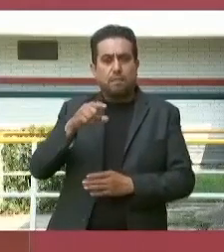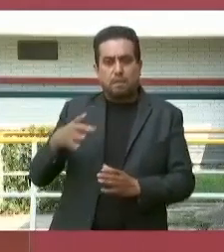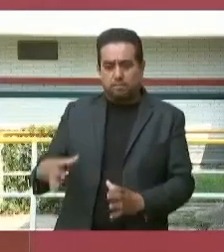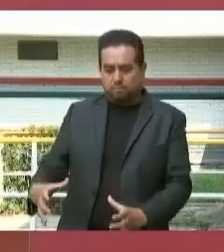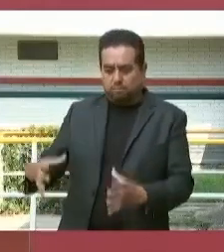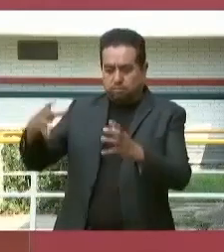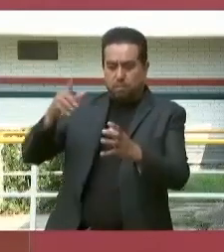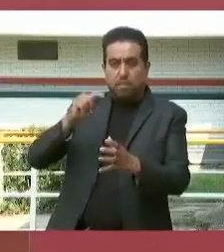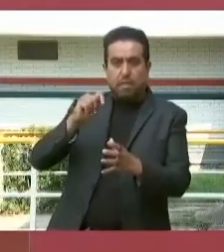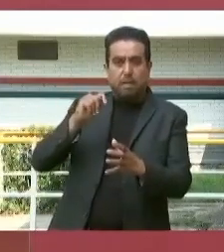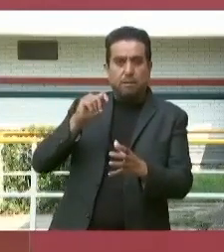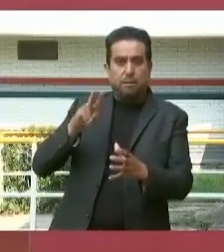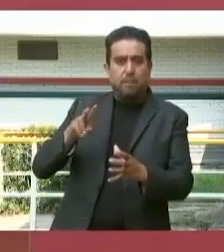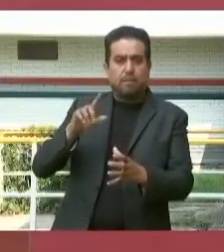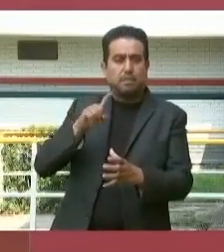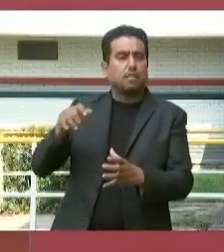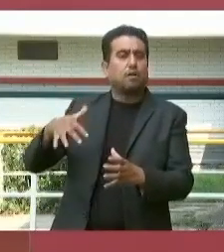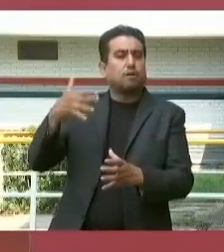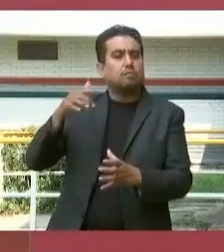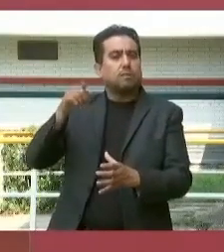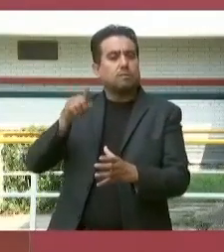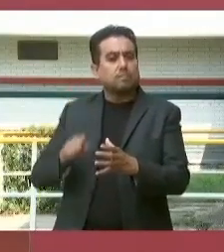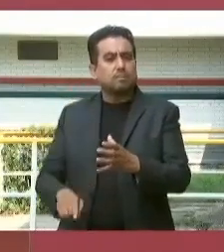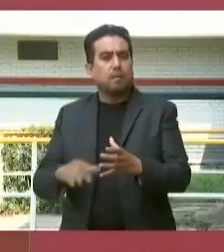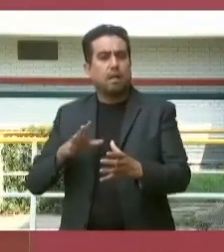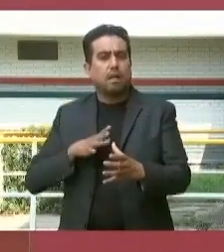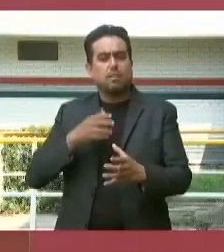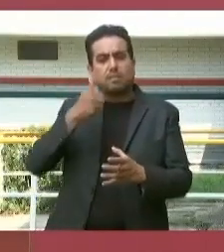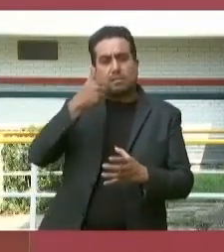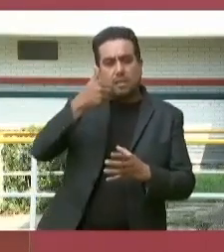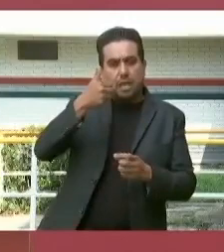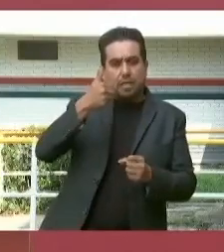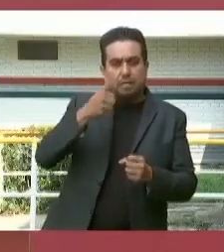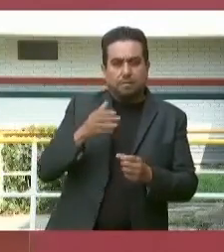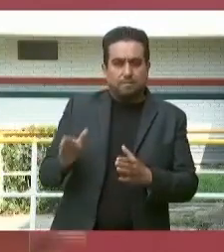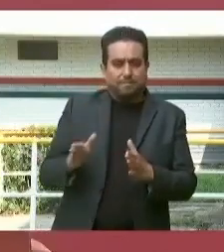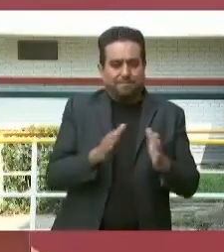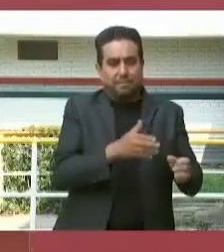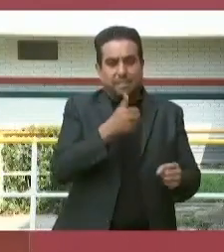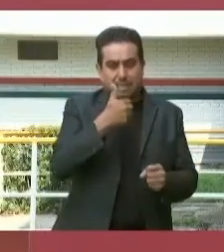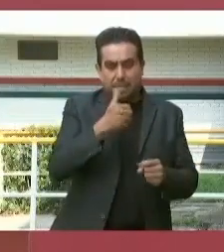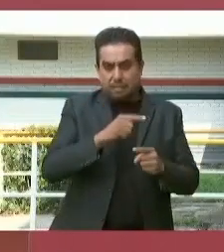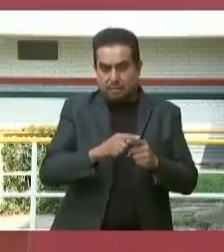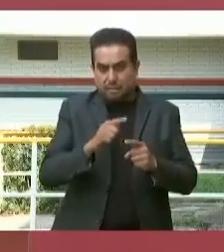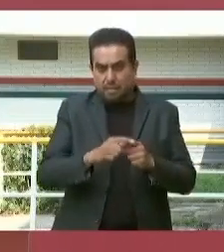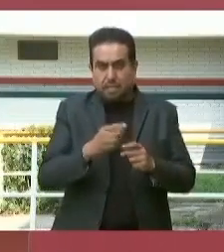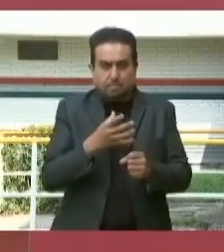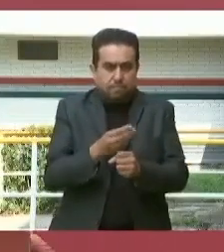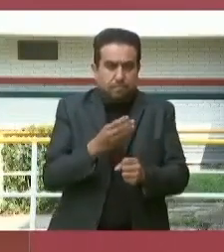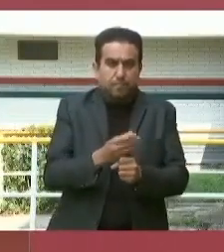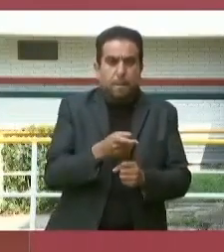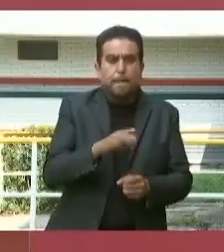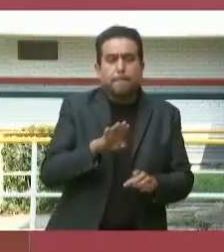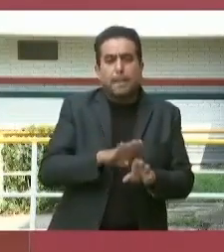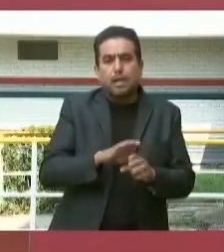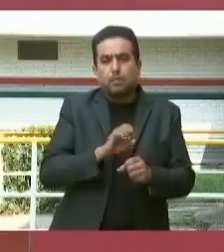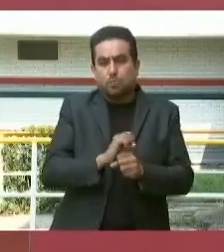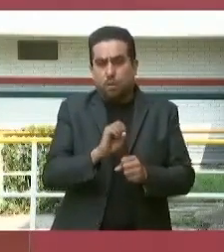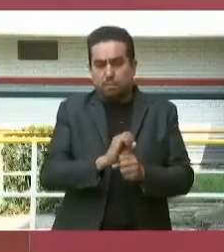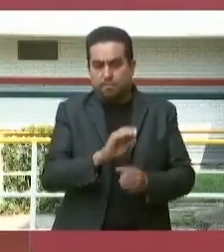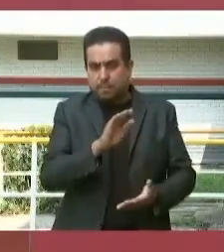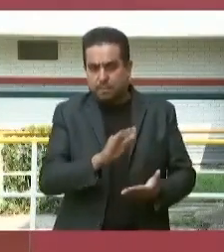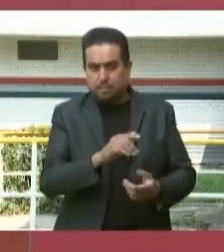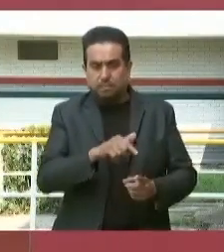tv 115 se han realizado seis reparaciones menores programadas en plantas de proceso en